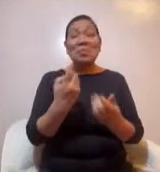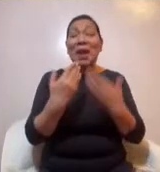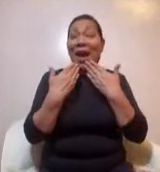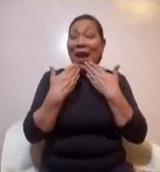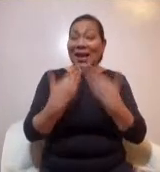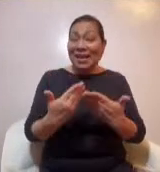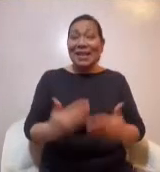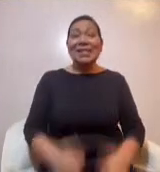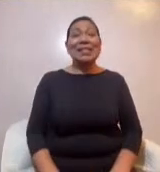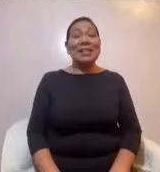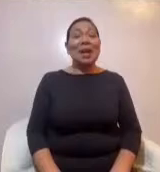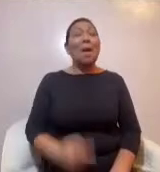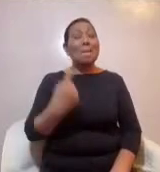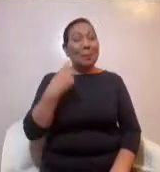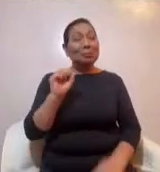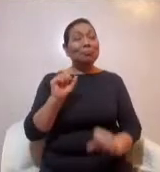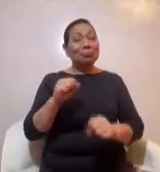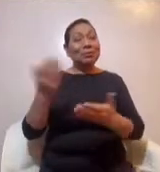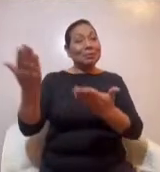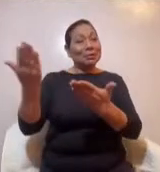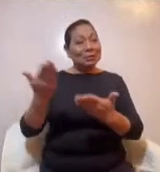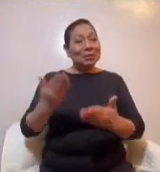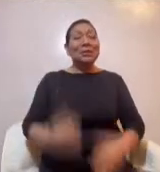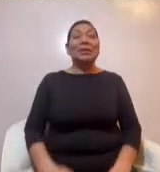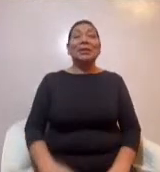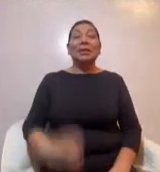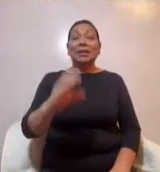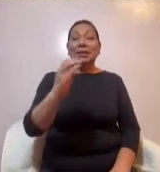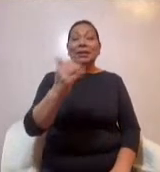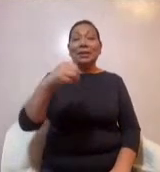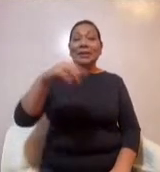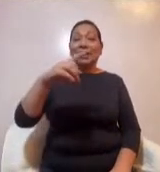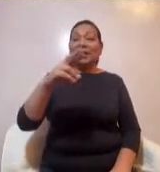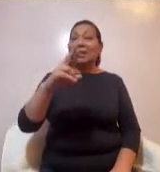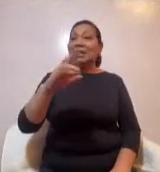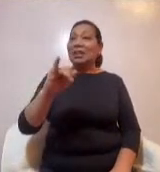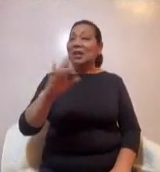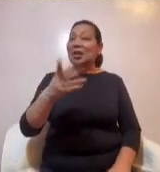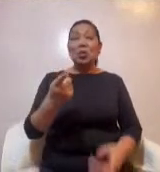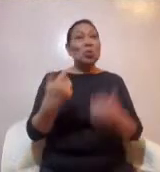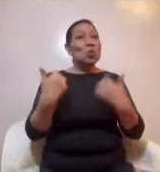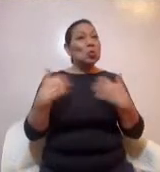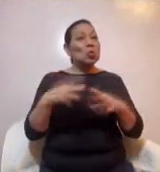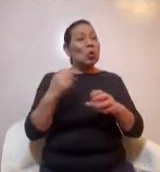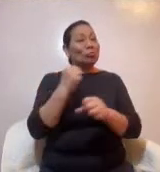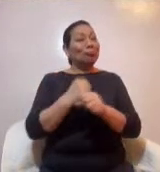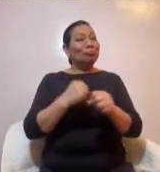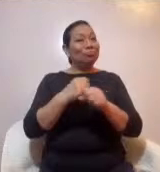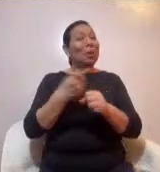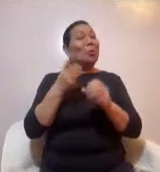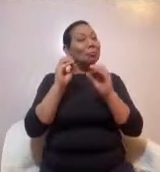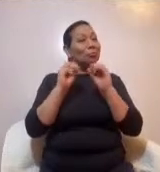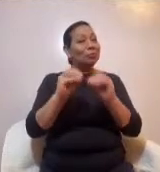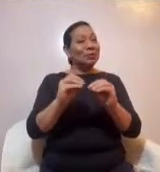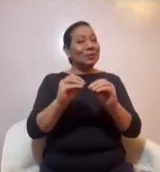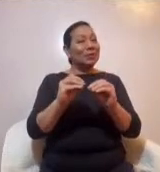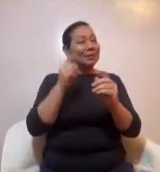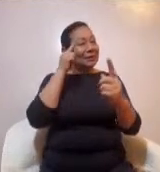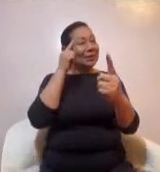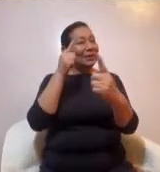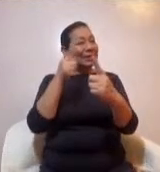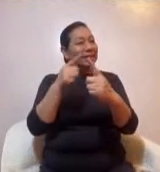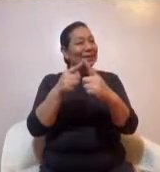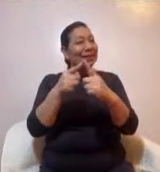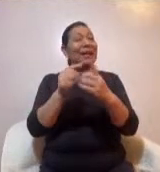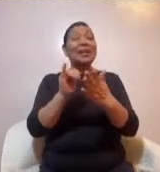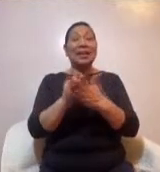darte las gracias, muchísimas gracias por la invitación, querida Candelaria. Has puesto mucho empeño y dedicación para cumplir con